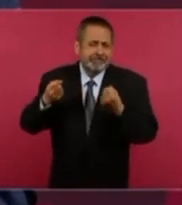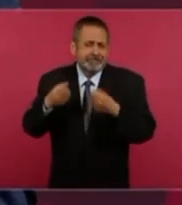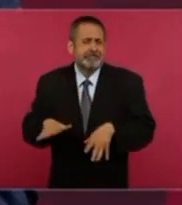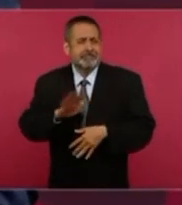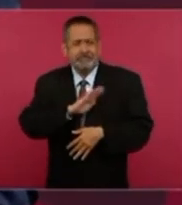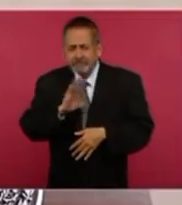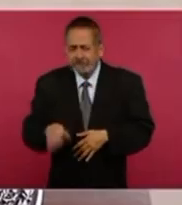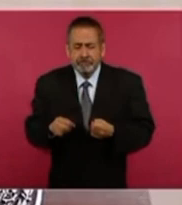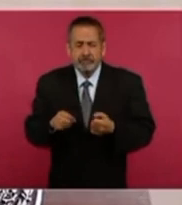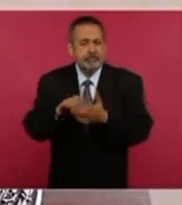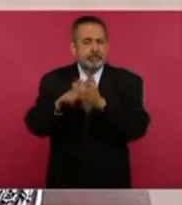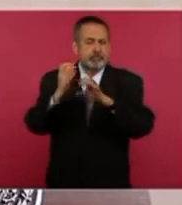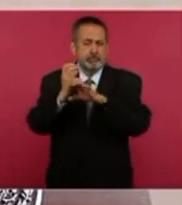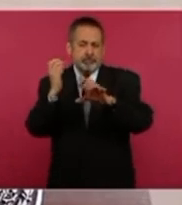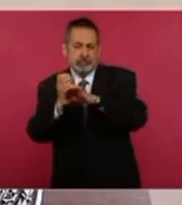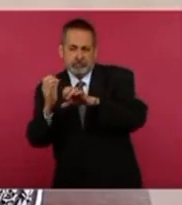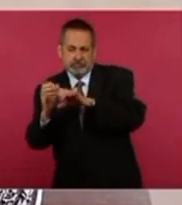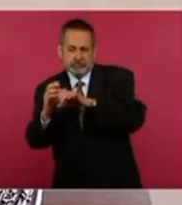en camiones.